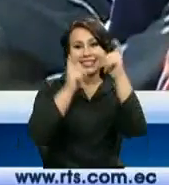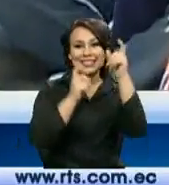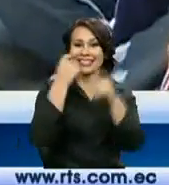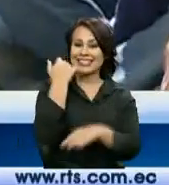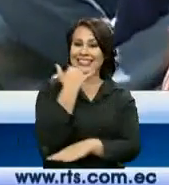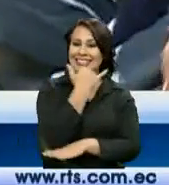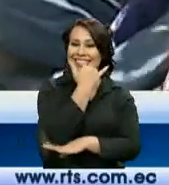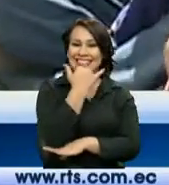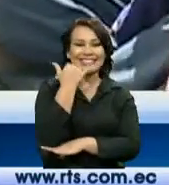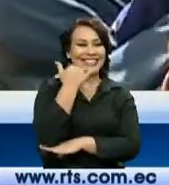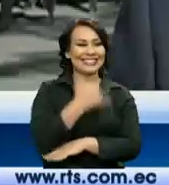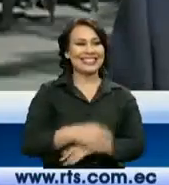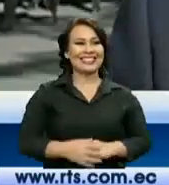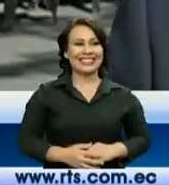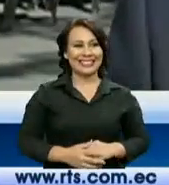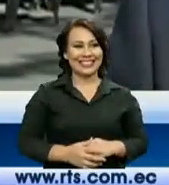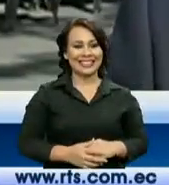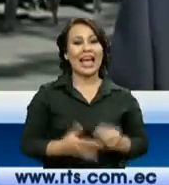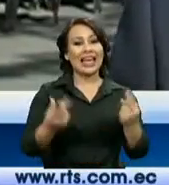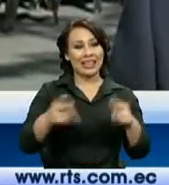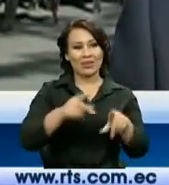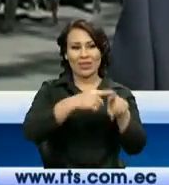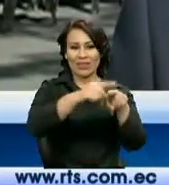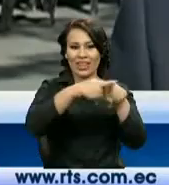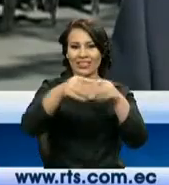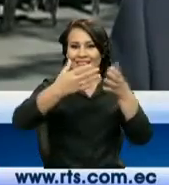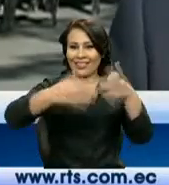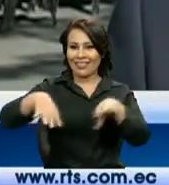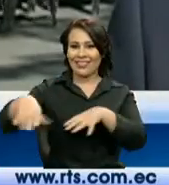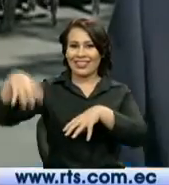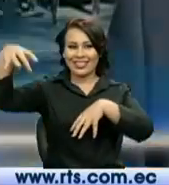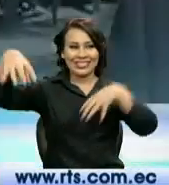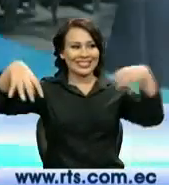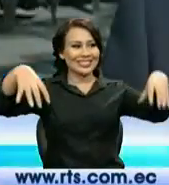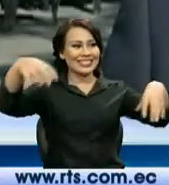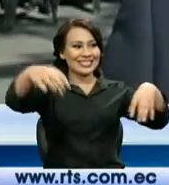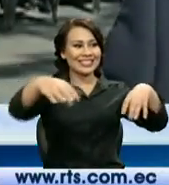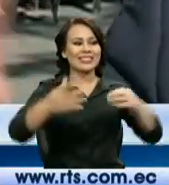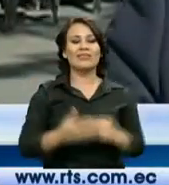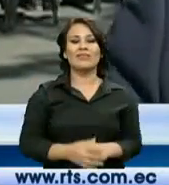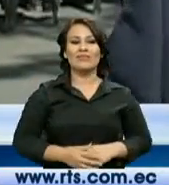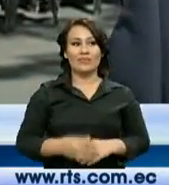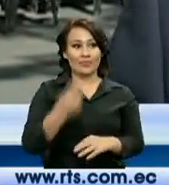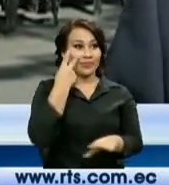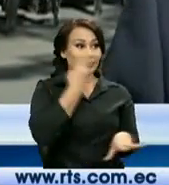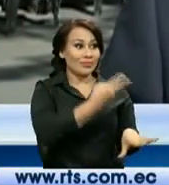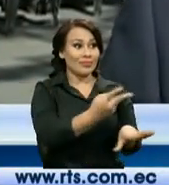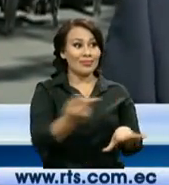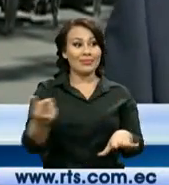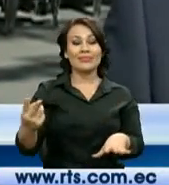sonrisa en su rostro. Van a tener diferentes actividades, como ustedes pueden ver, ahí tenemos saltarines, va a